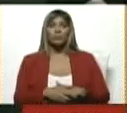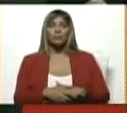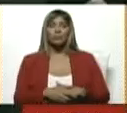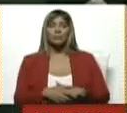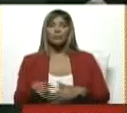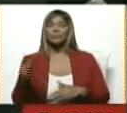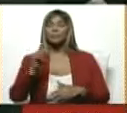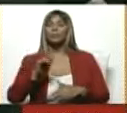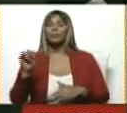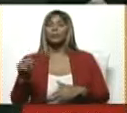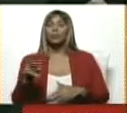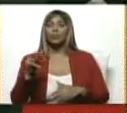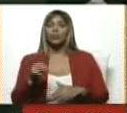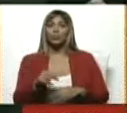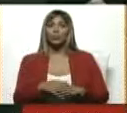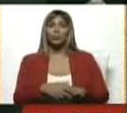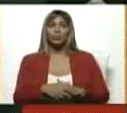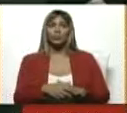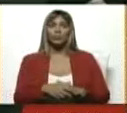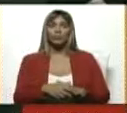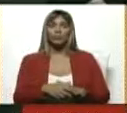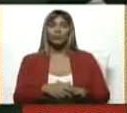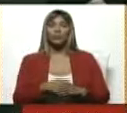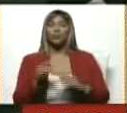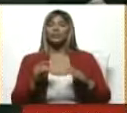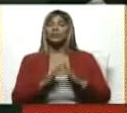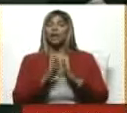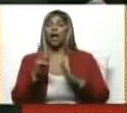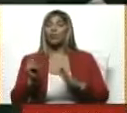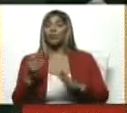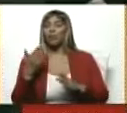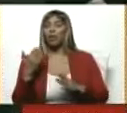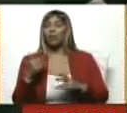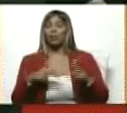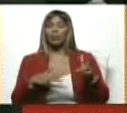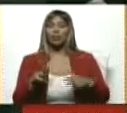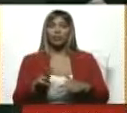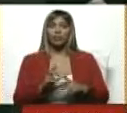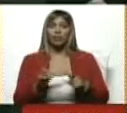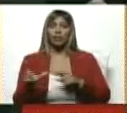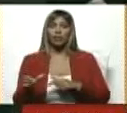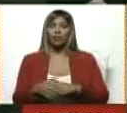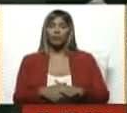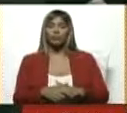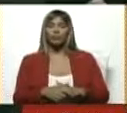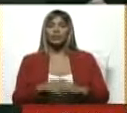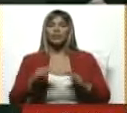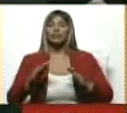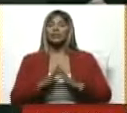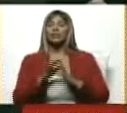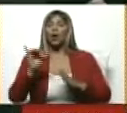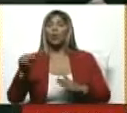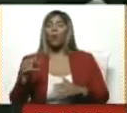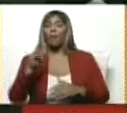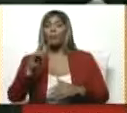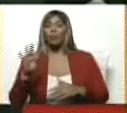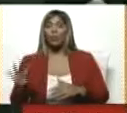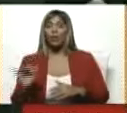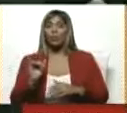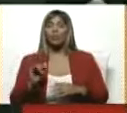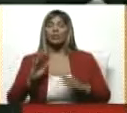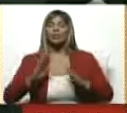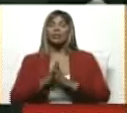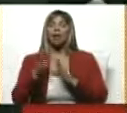en el mes de junio. Ya se dio San Antonio el pasado 13, el San Juan del 24 y el